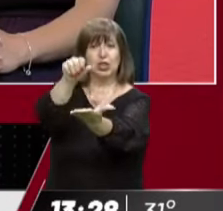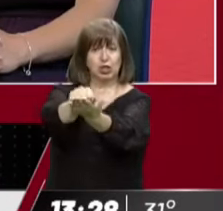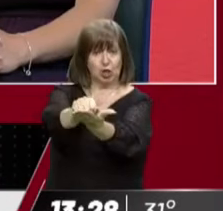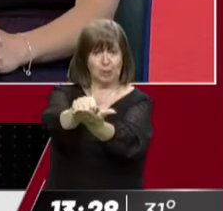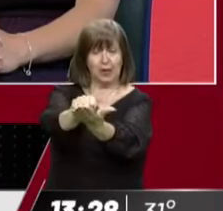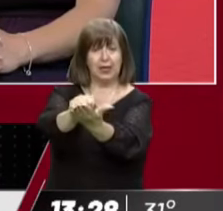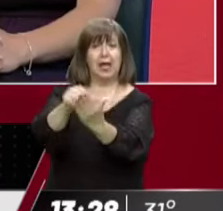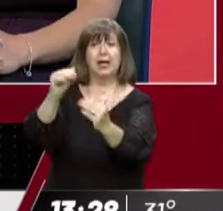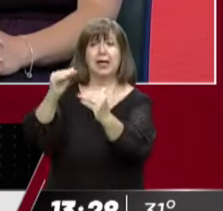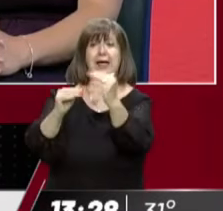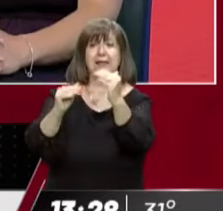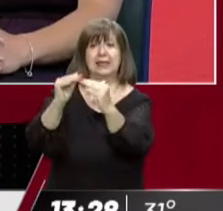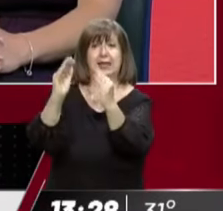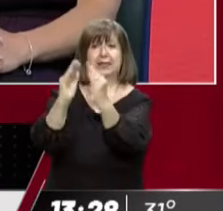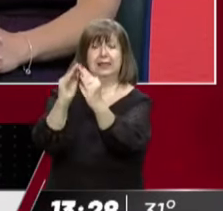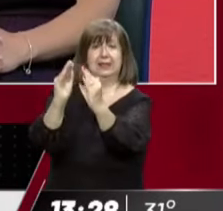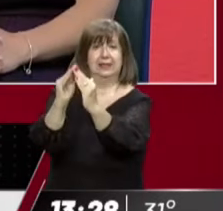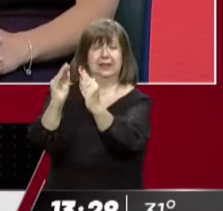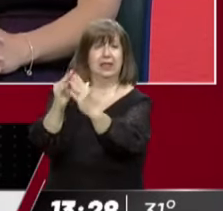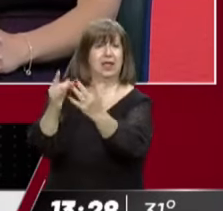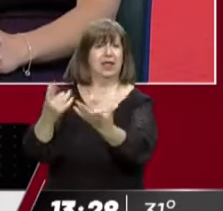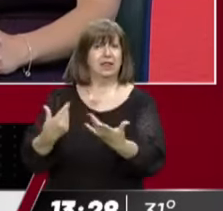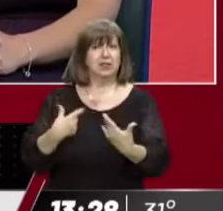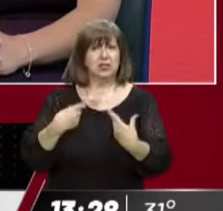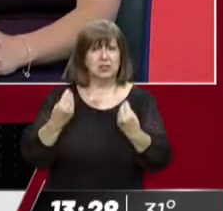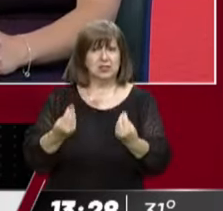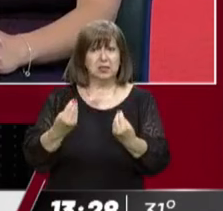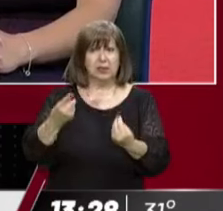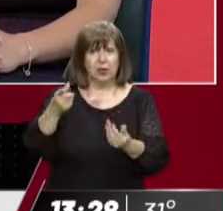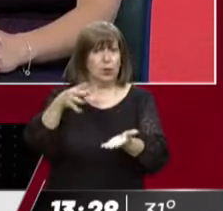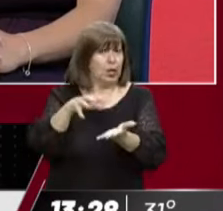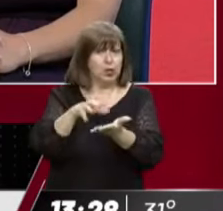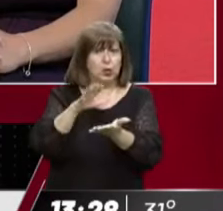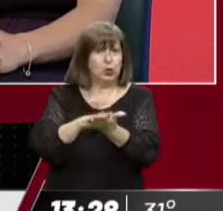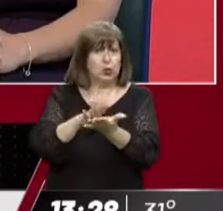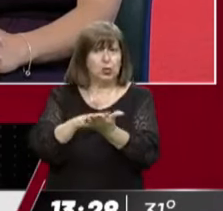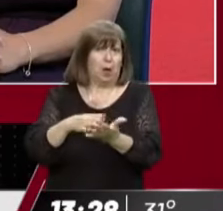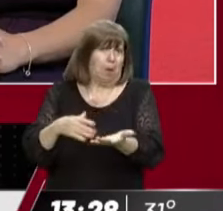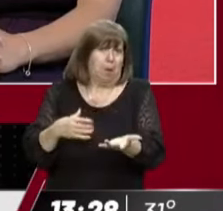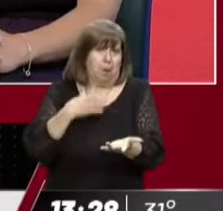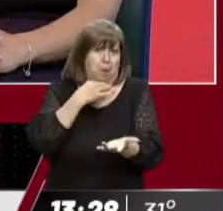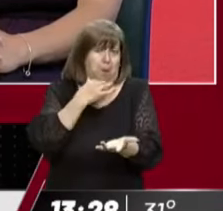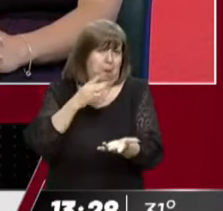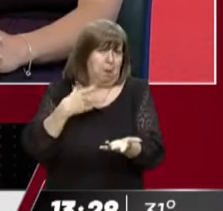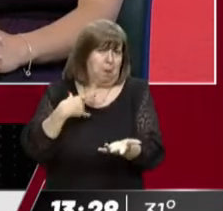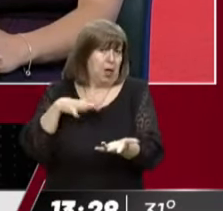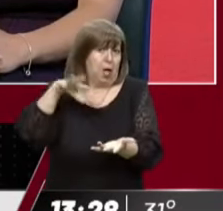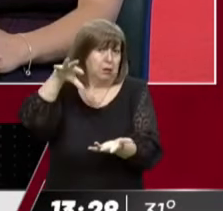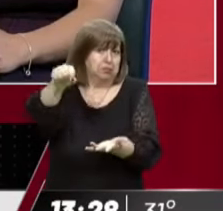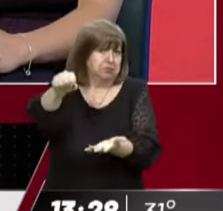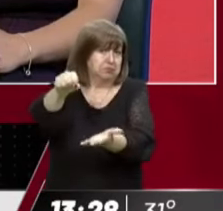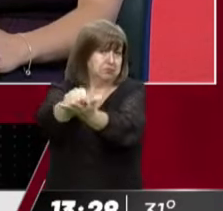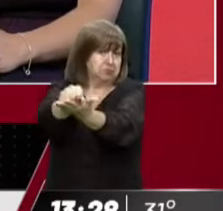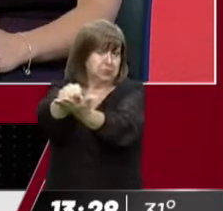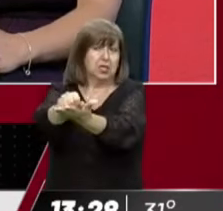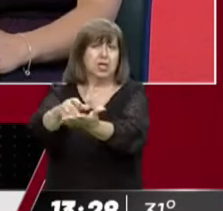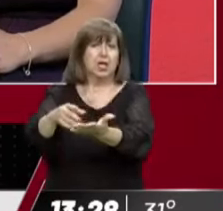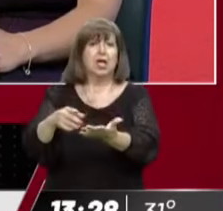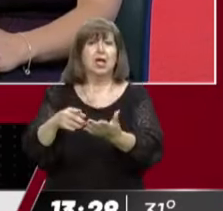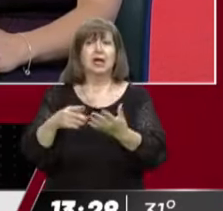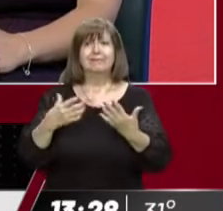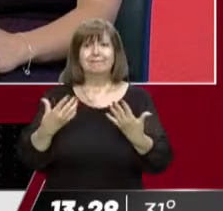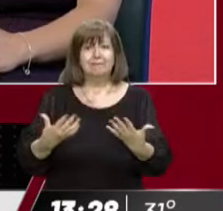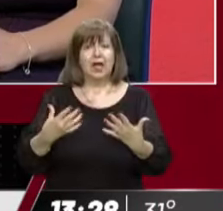atender como lo básico, lo que decía una alcaldesa, una de las zonas, decía, y la verdad que no podemos llegar más allá de esta